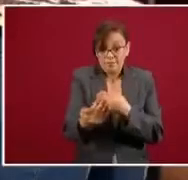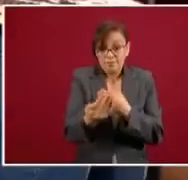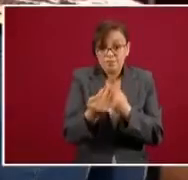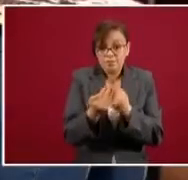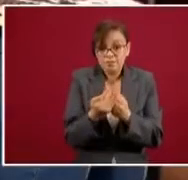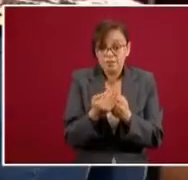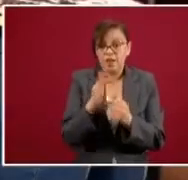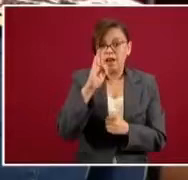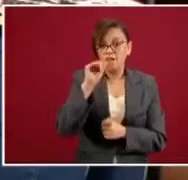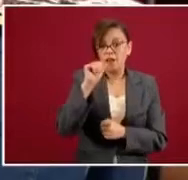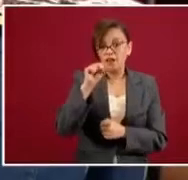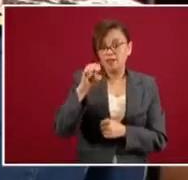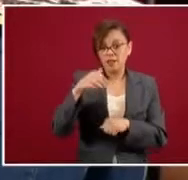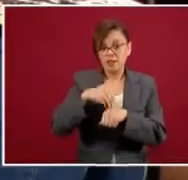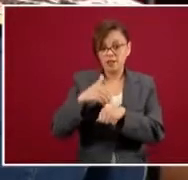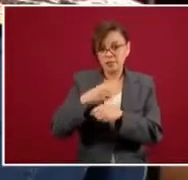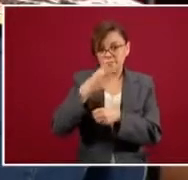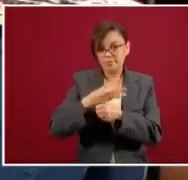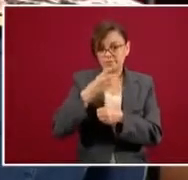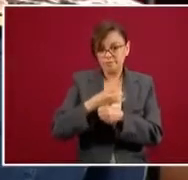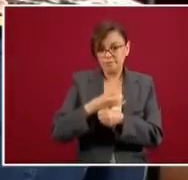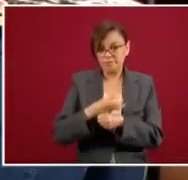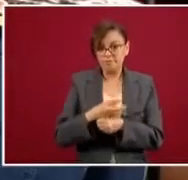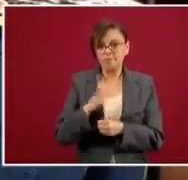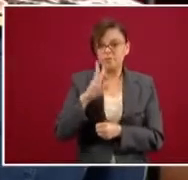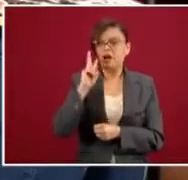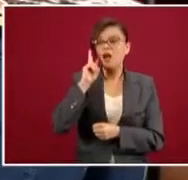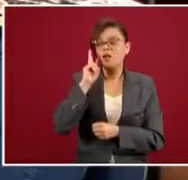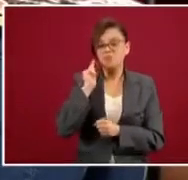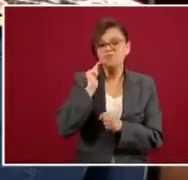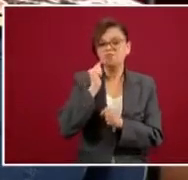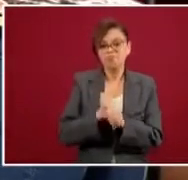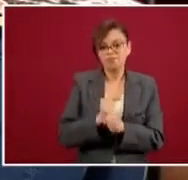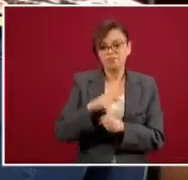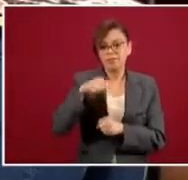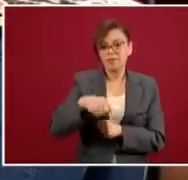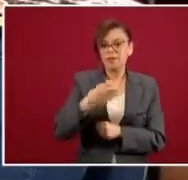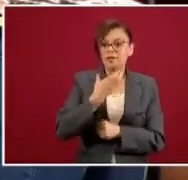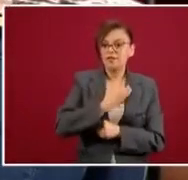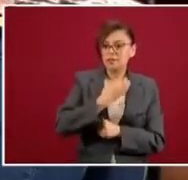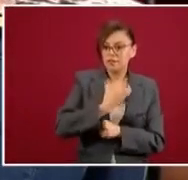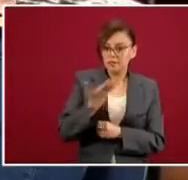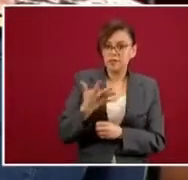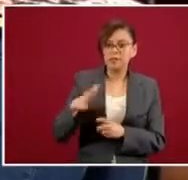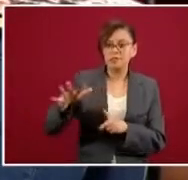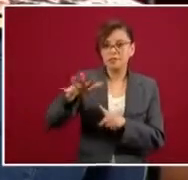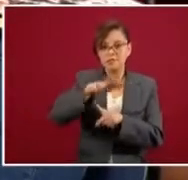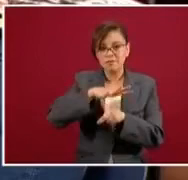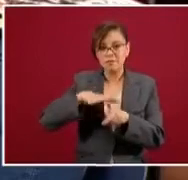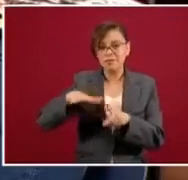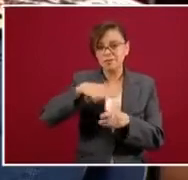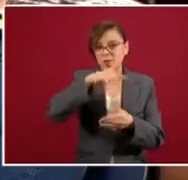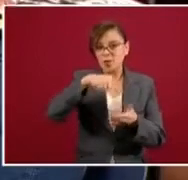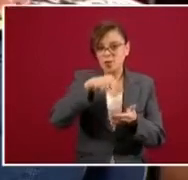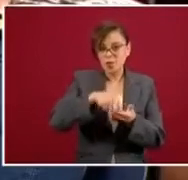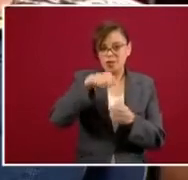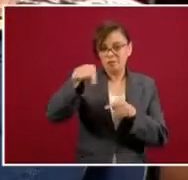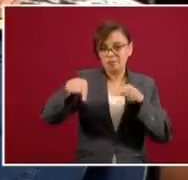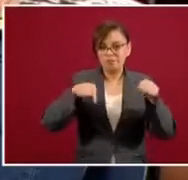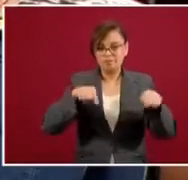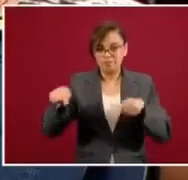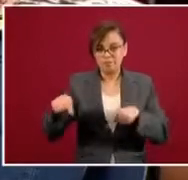cercando, bueno, pues ya vimos el Zócalo, el frente de Palacio Nacional, ya también la Alameda. Ante esta fase